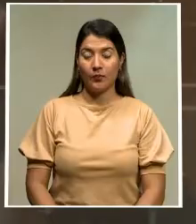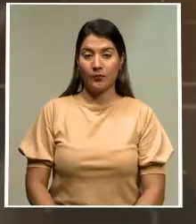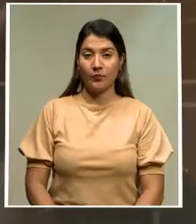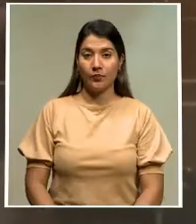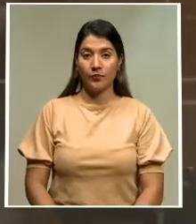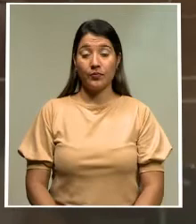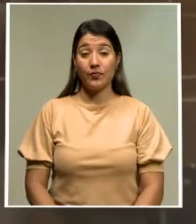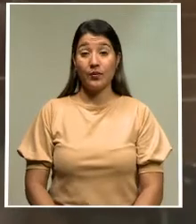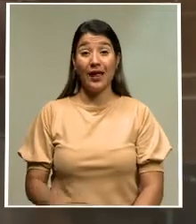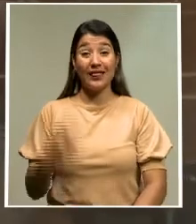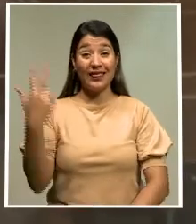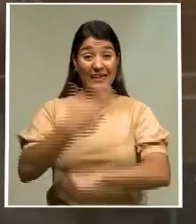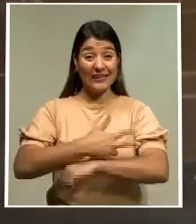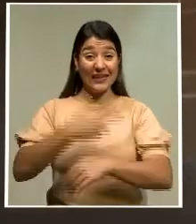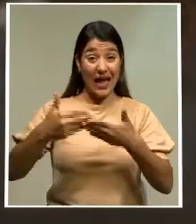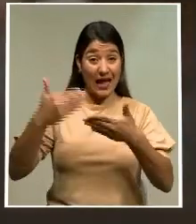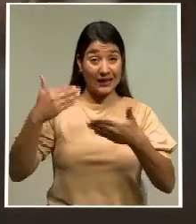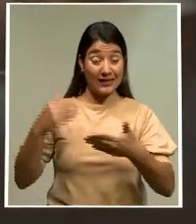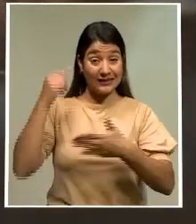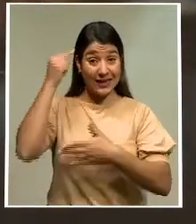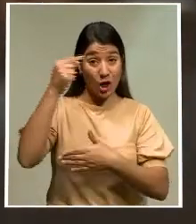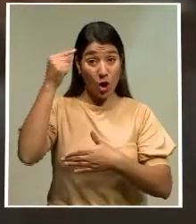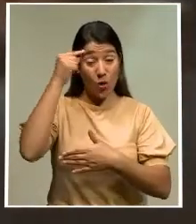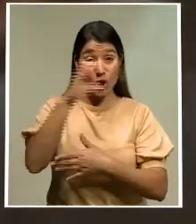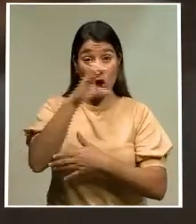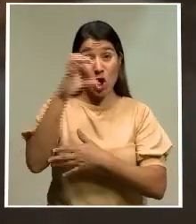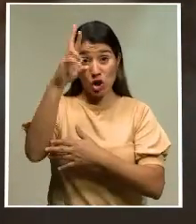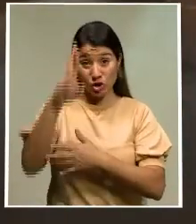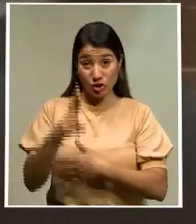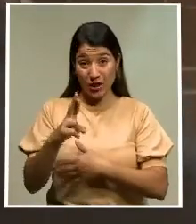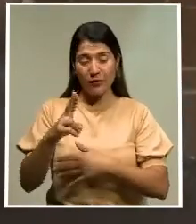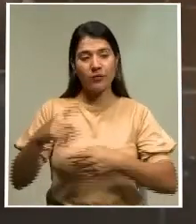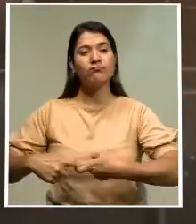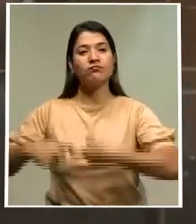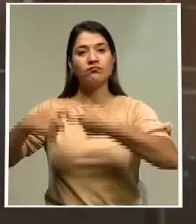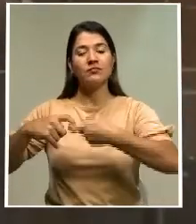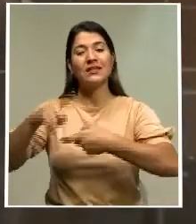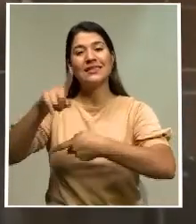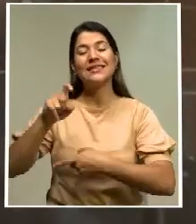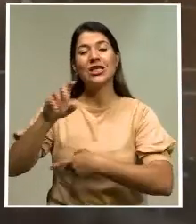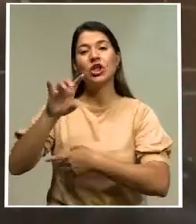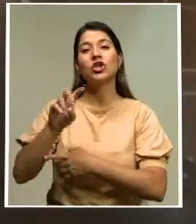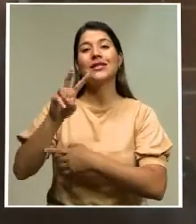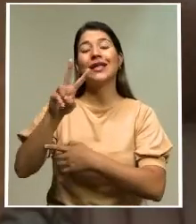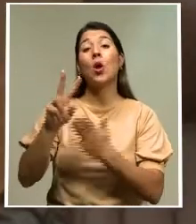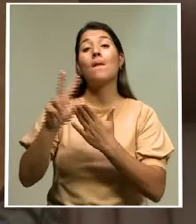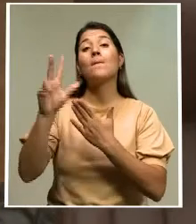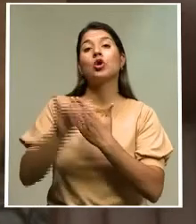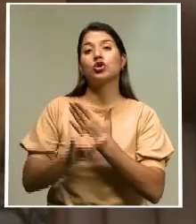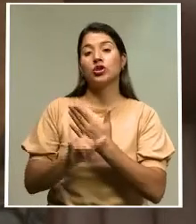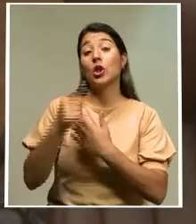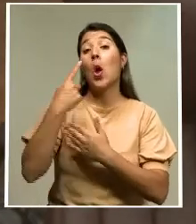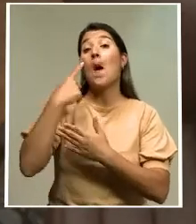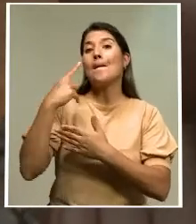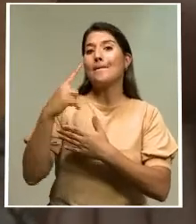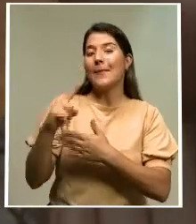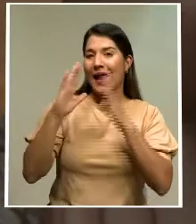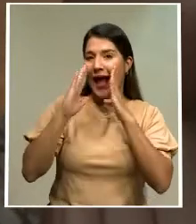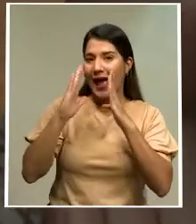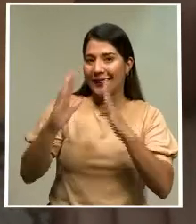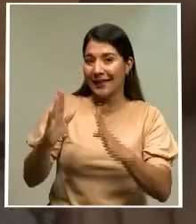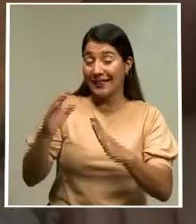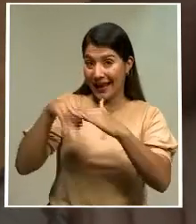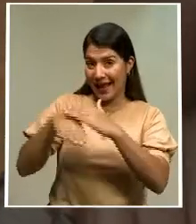Hace tan solo 3 días el gobierno de la República convocó 182 proyectos para que se vieran en el Congreso en medio de lo que son las